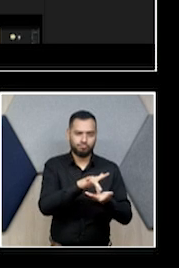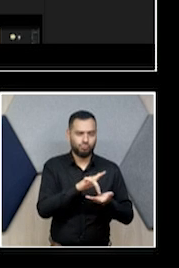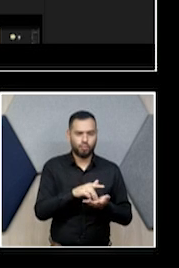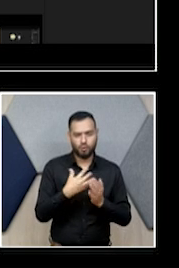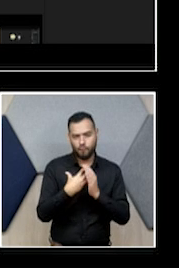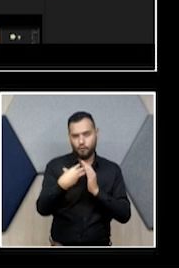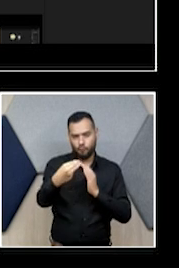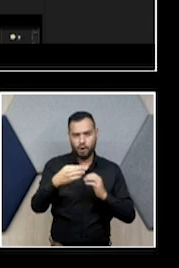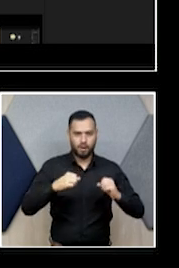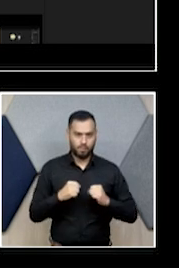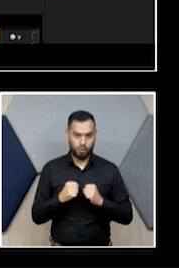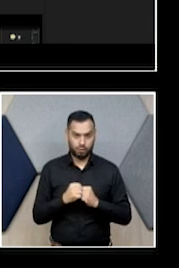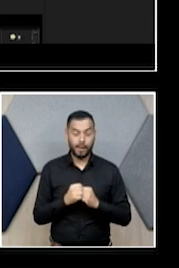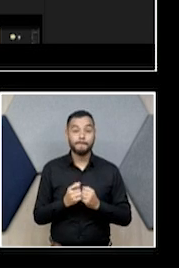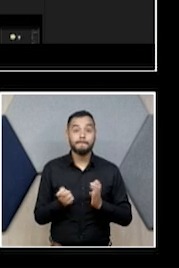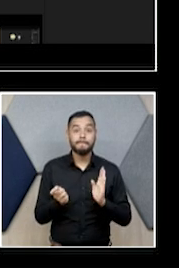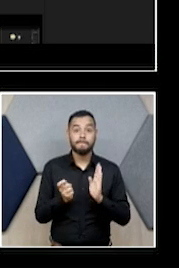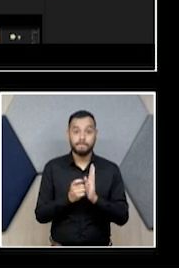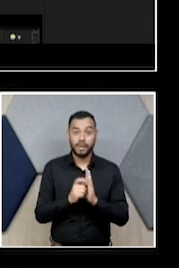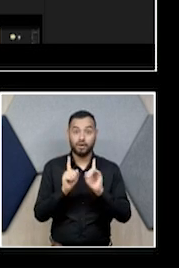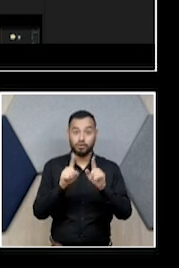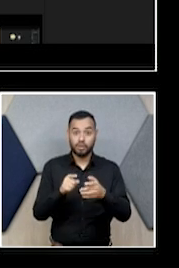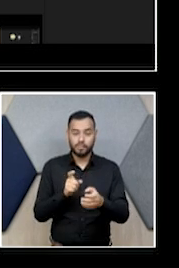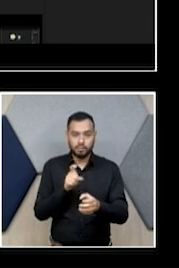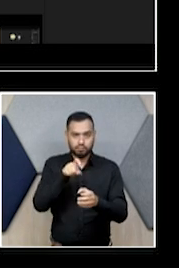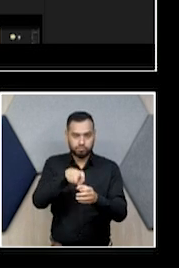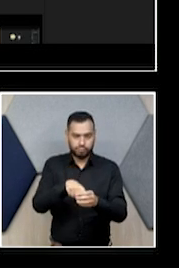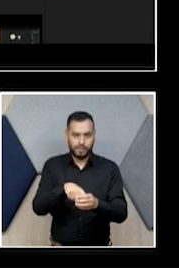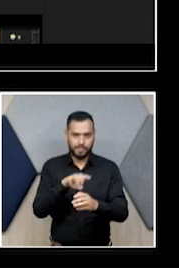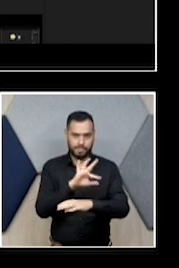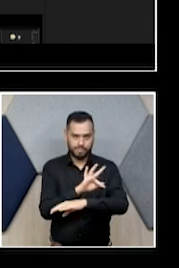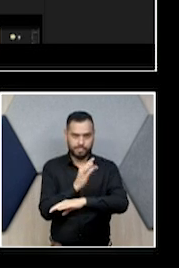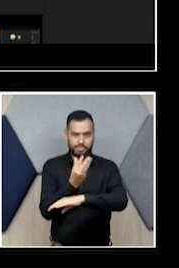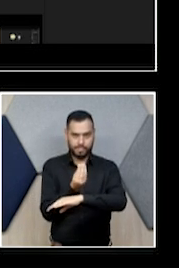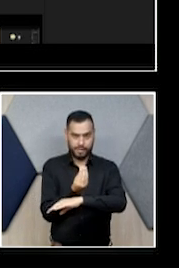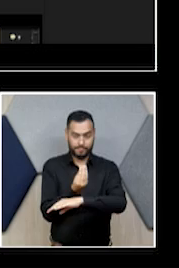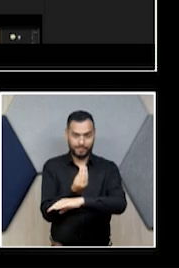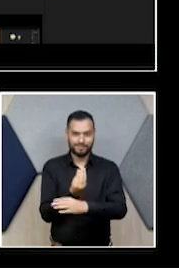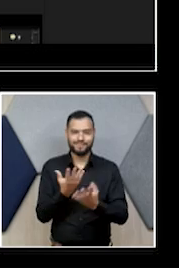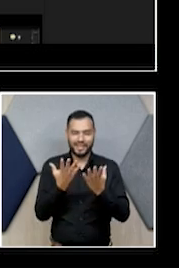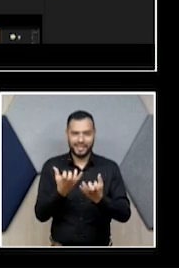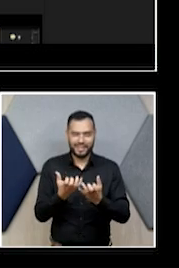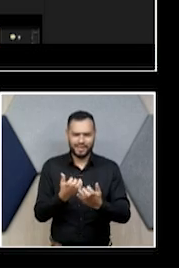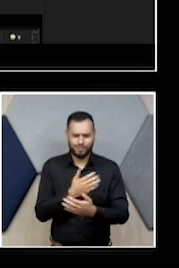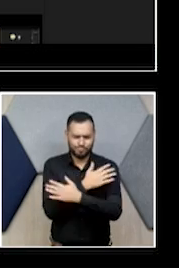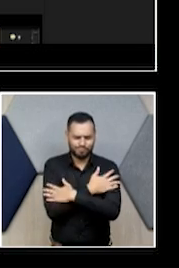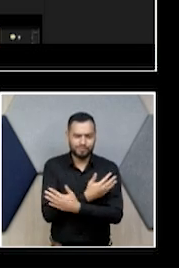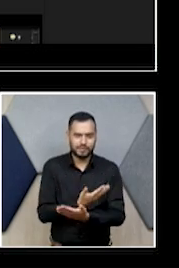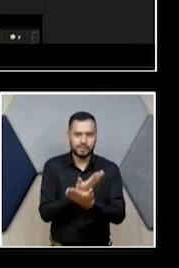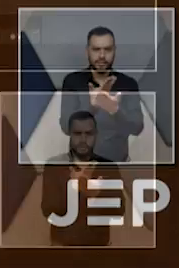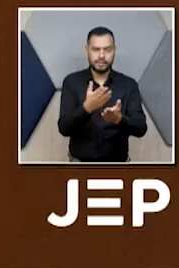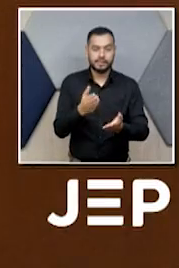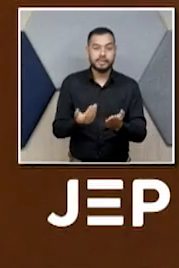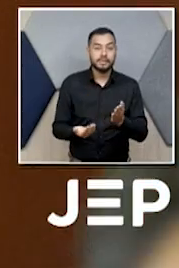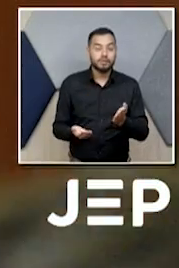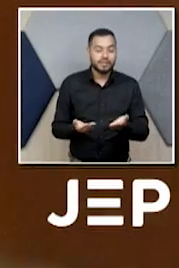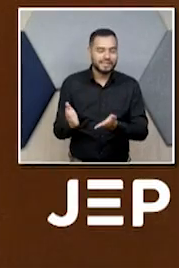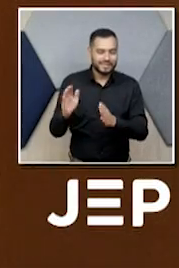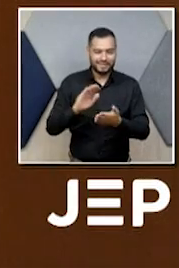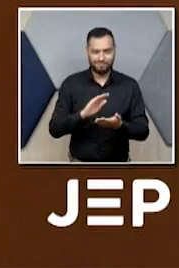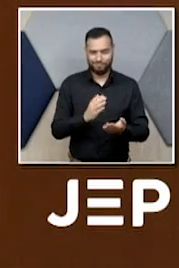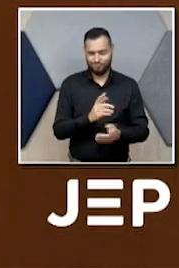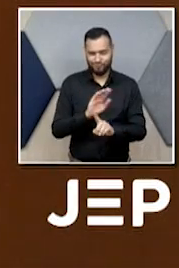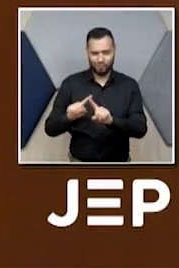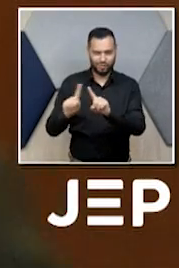encuentran conectados también a través de la plataforma de Teams. Queremos darles un cálido saludo a los nuevos dignatarios de la JEP y a todos